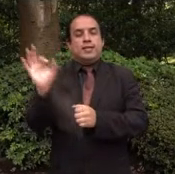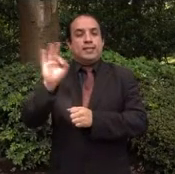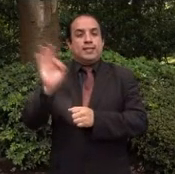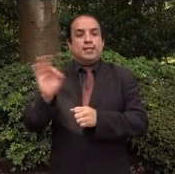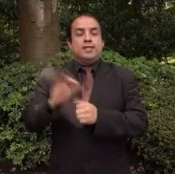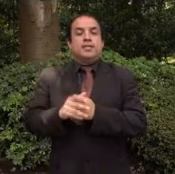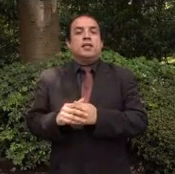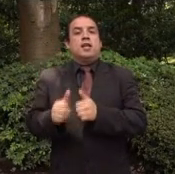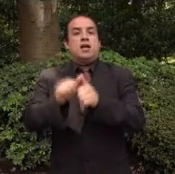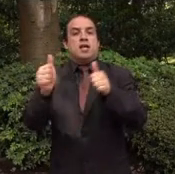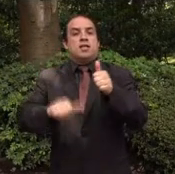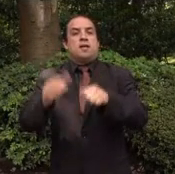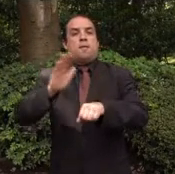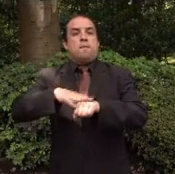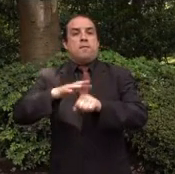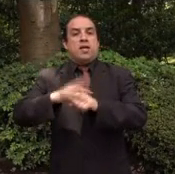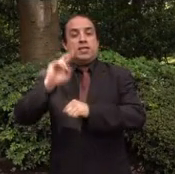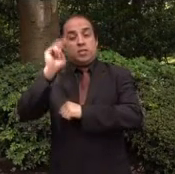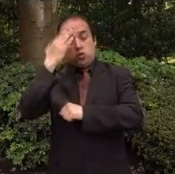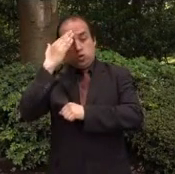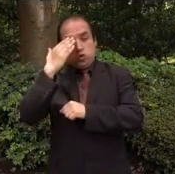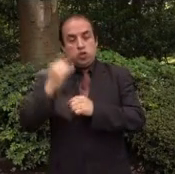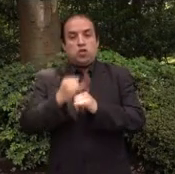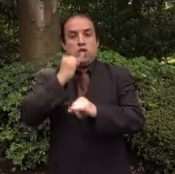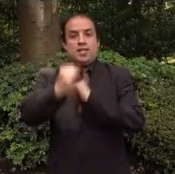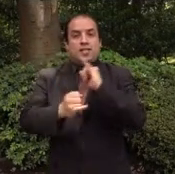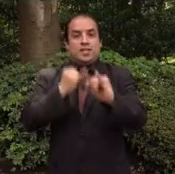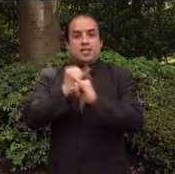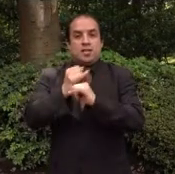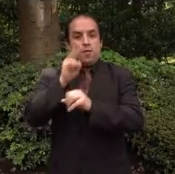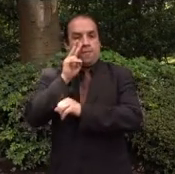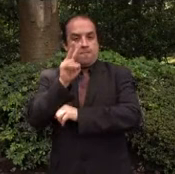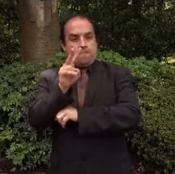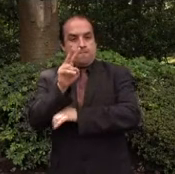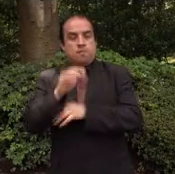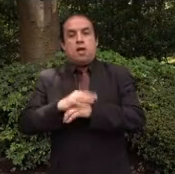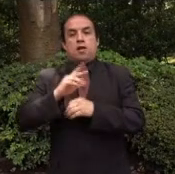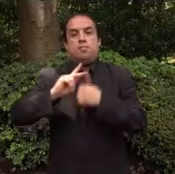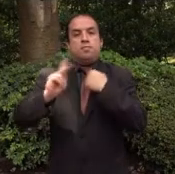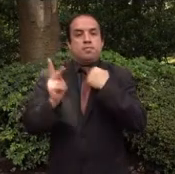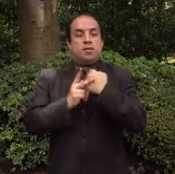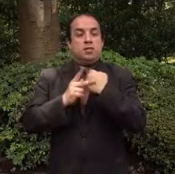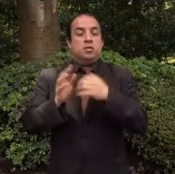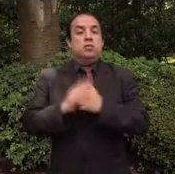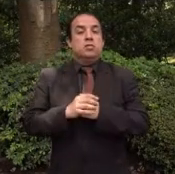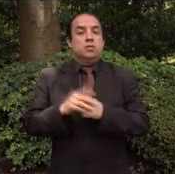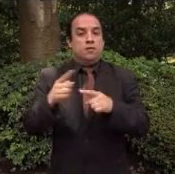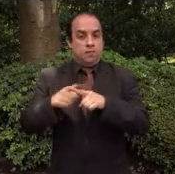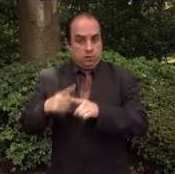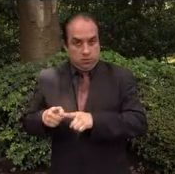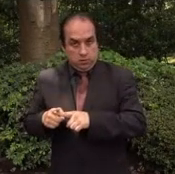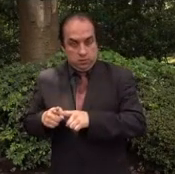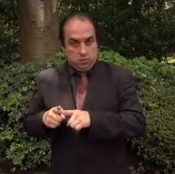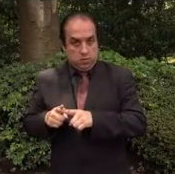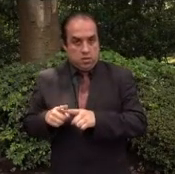nivel internacional de nuestro país, y que le imprime una idea